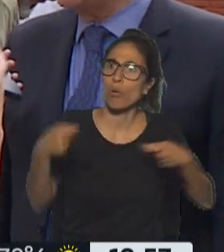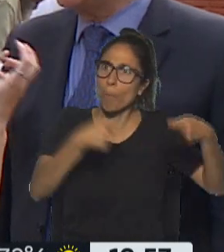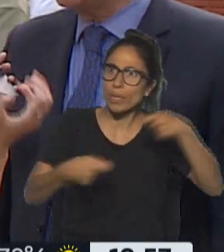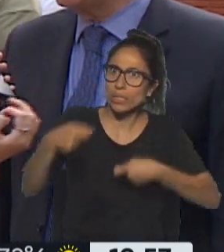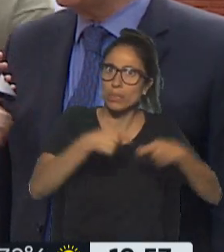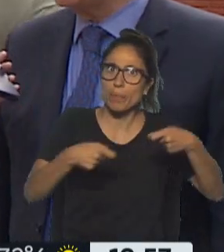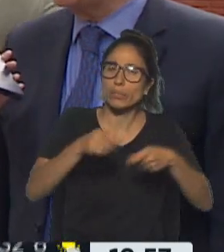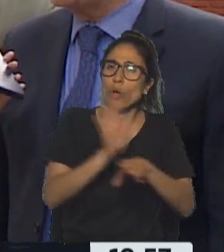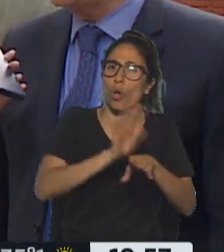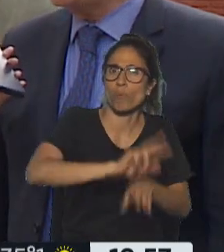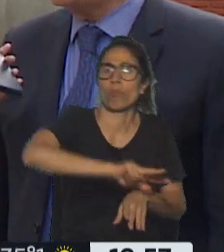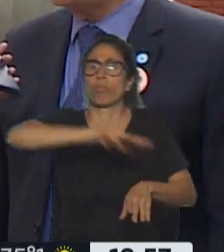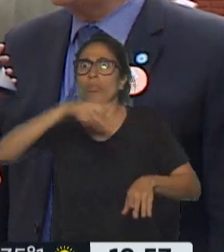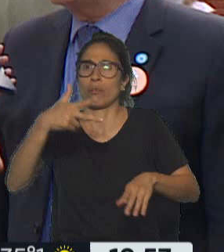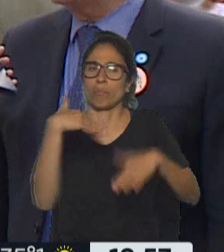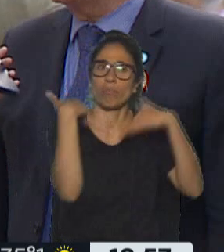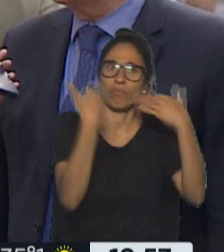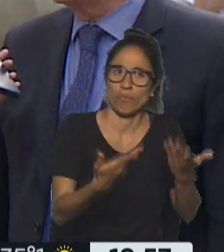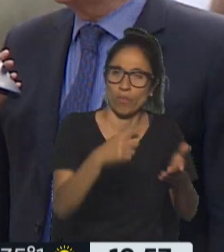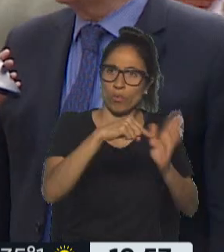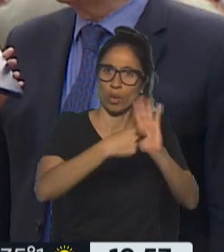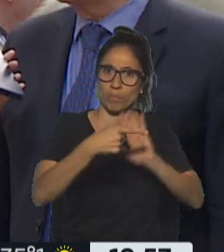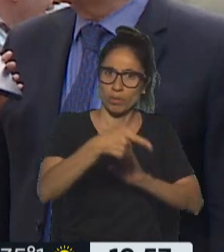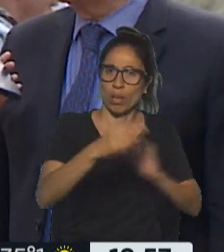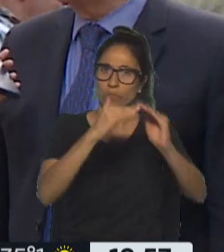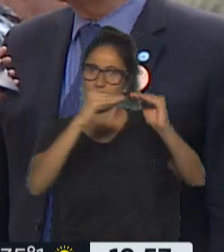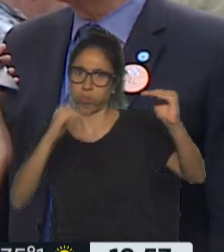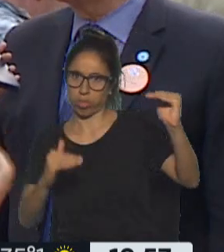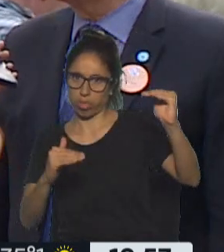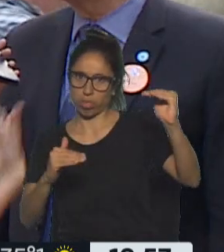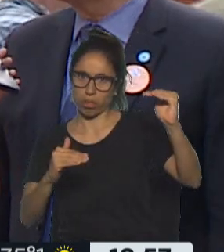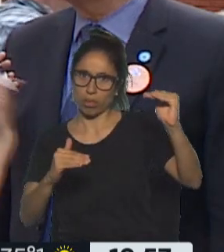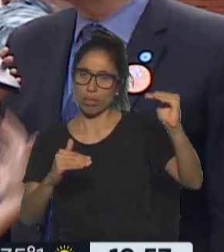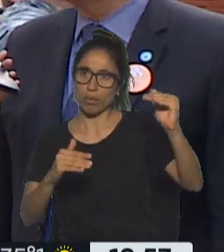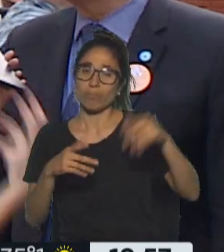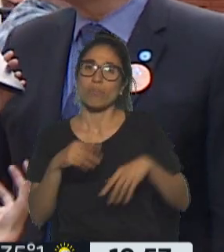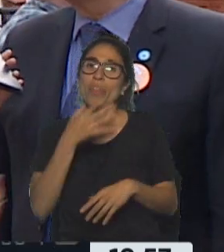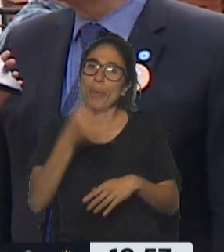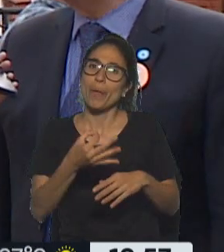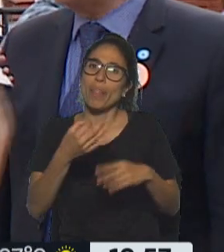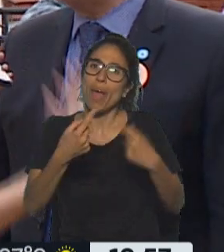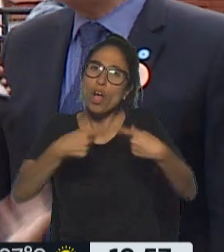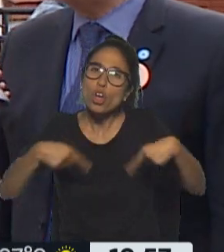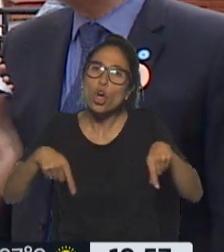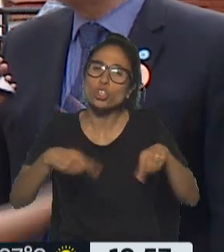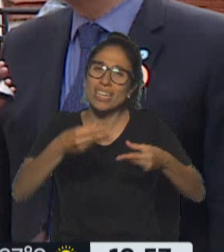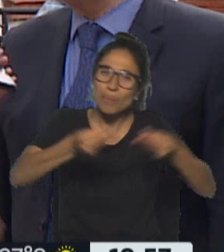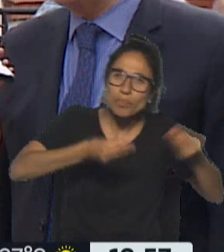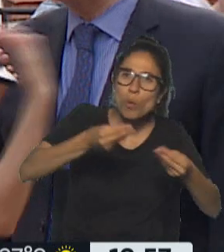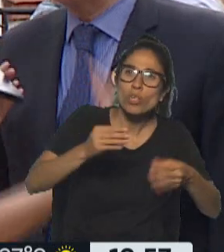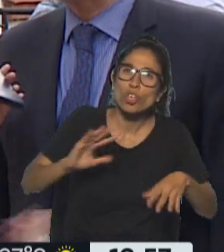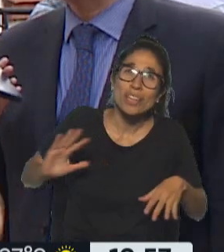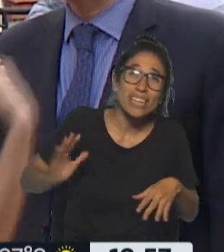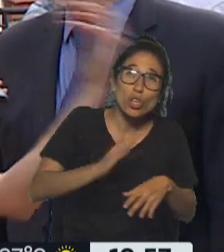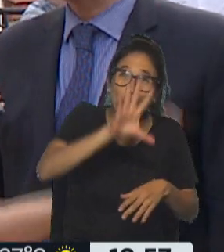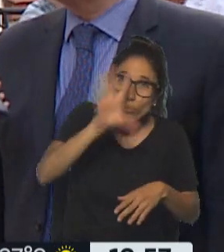la coparticipación. Digo, muchos recursos de los argentinos y las argentinas puestos en el distrito con mayor riqueza